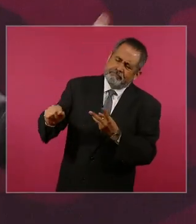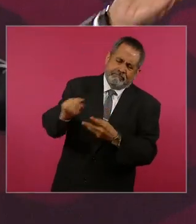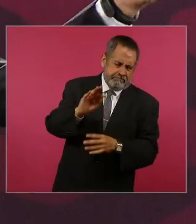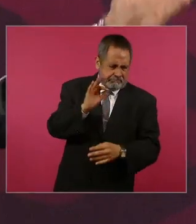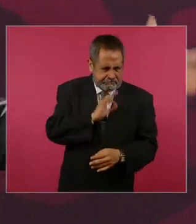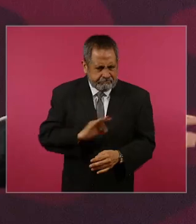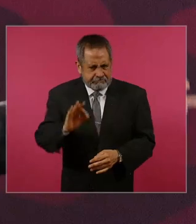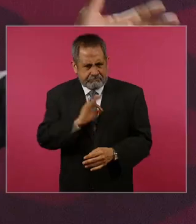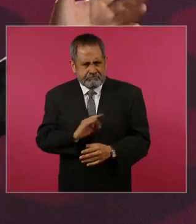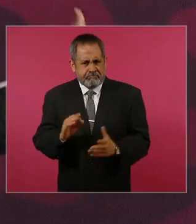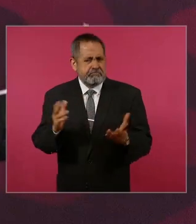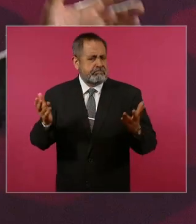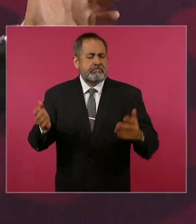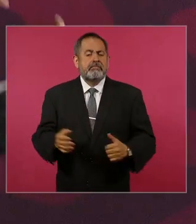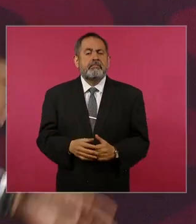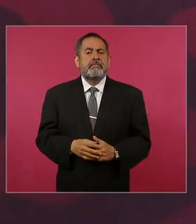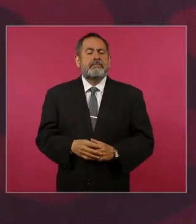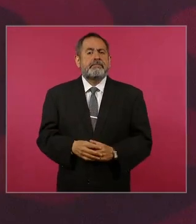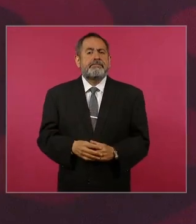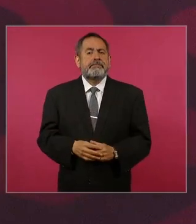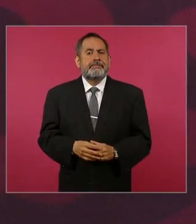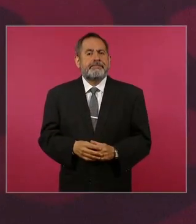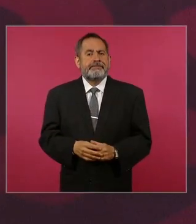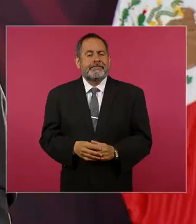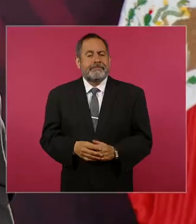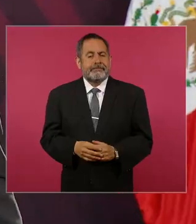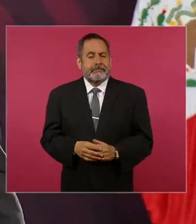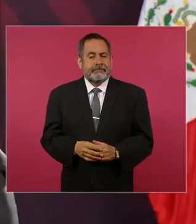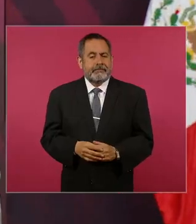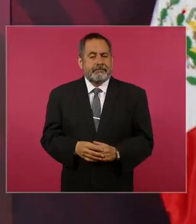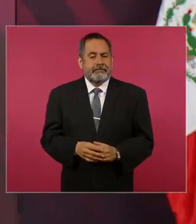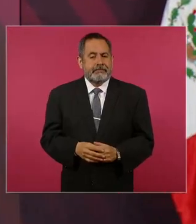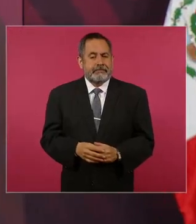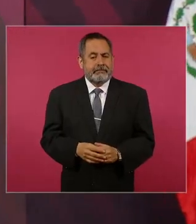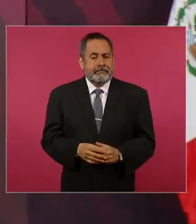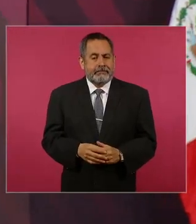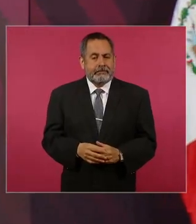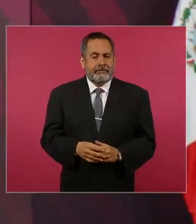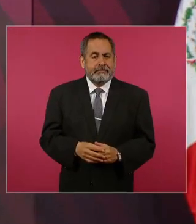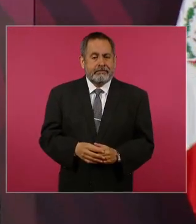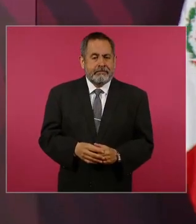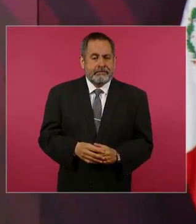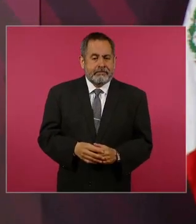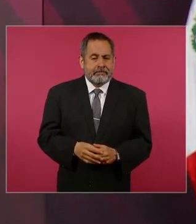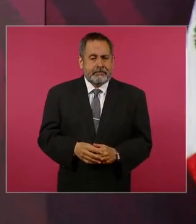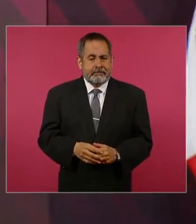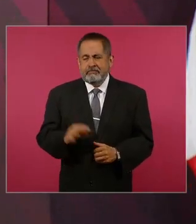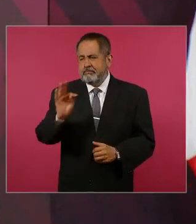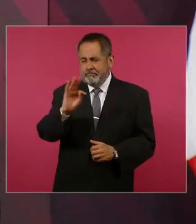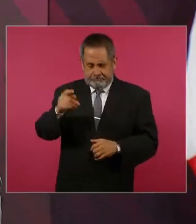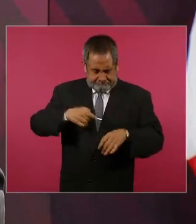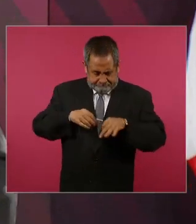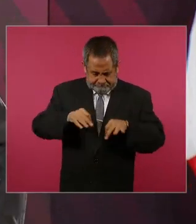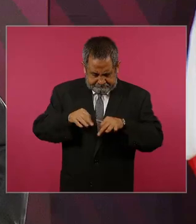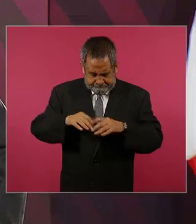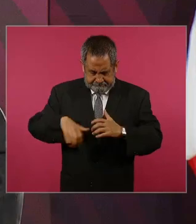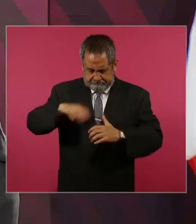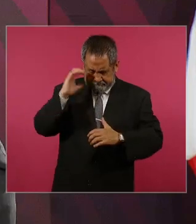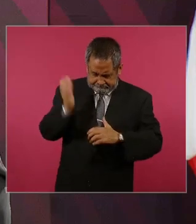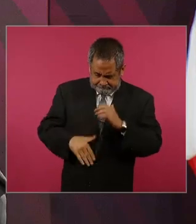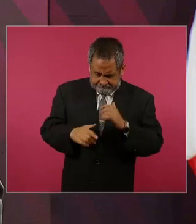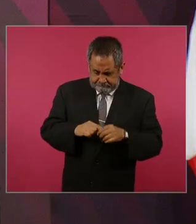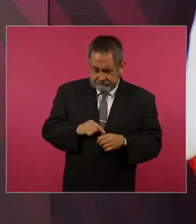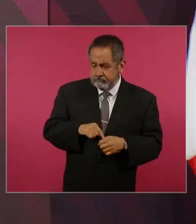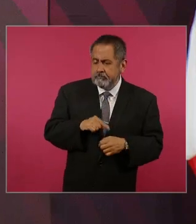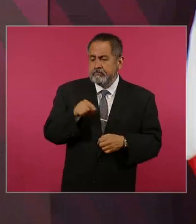Si uno termina su trabajo y dedica una hora